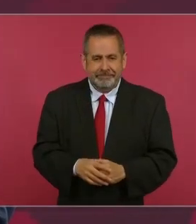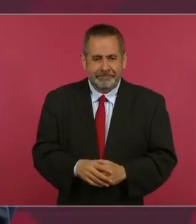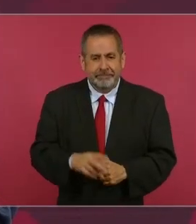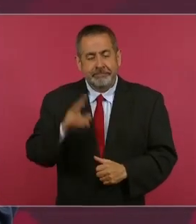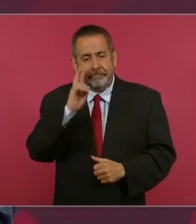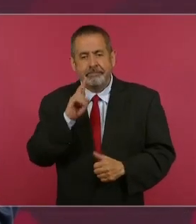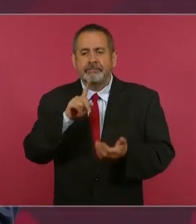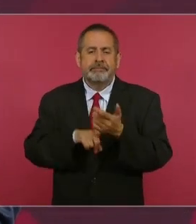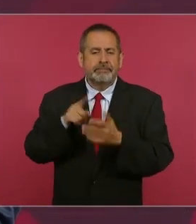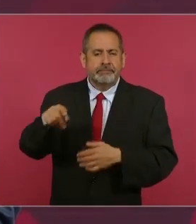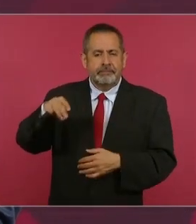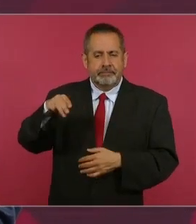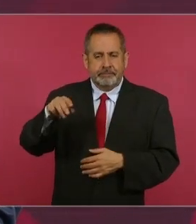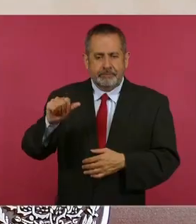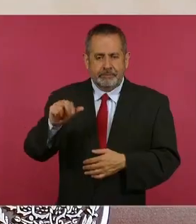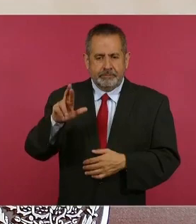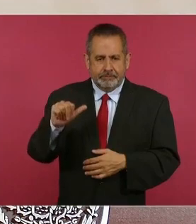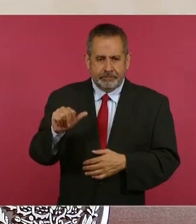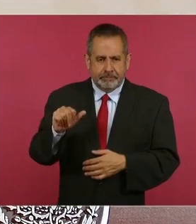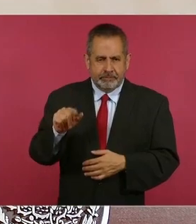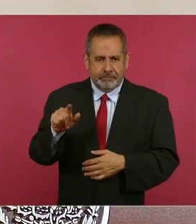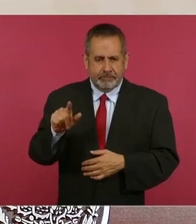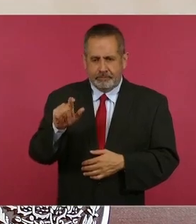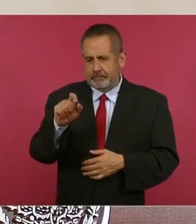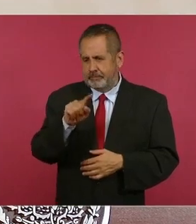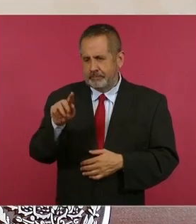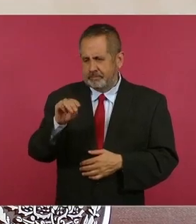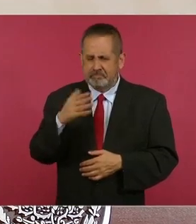hace Mara Lezama, que es muy buena gobernadora,